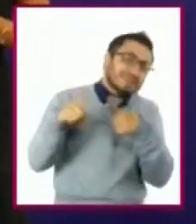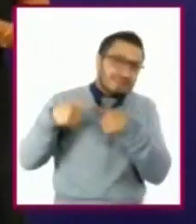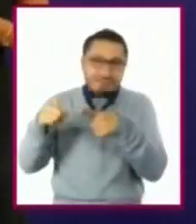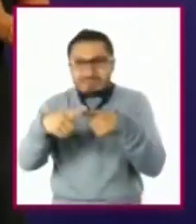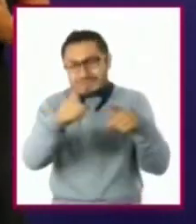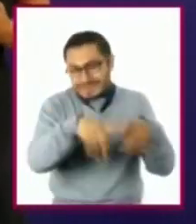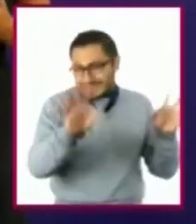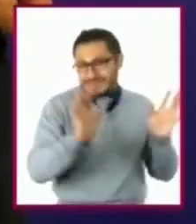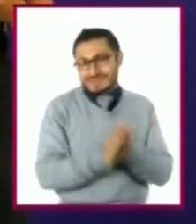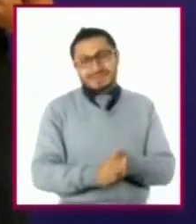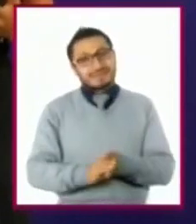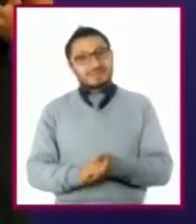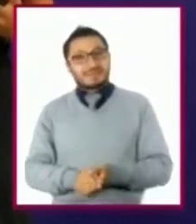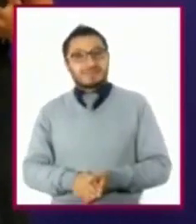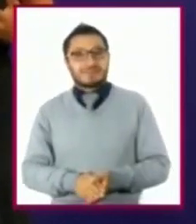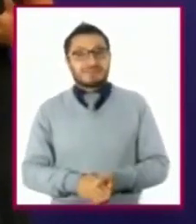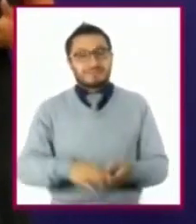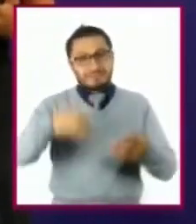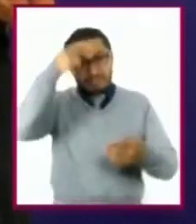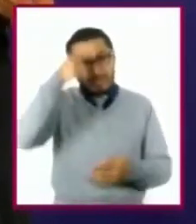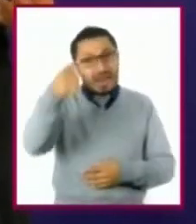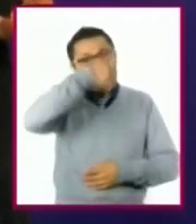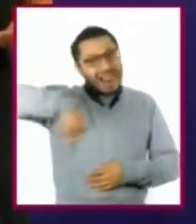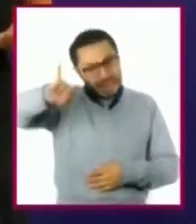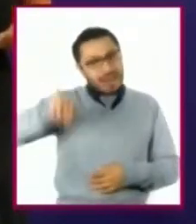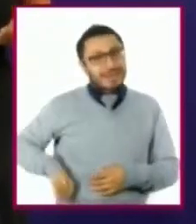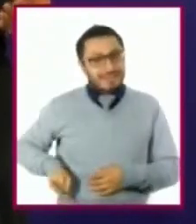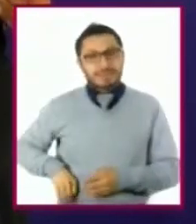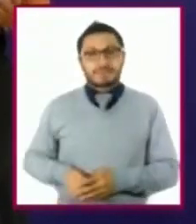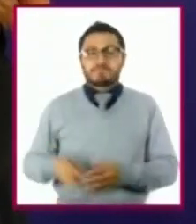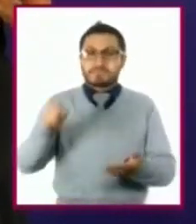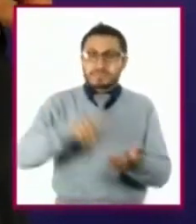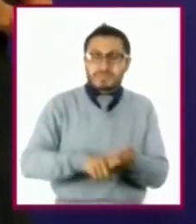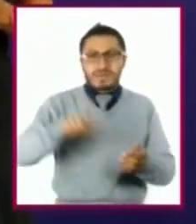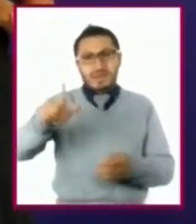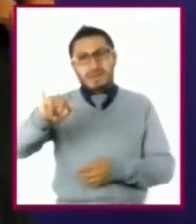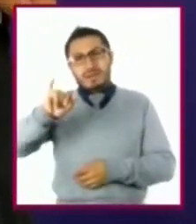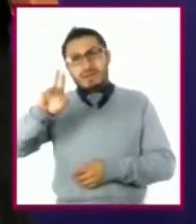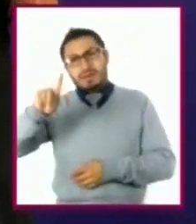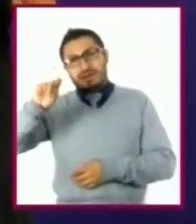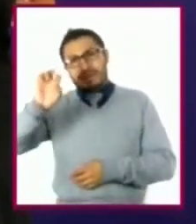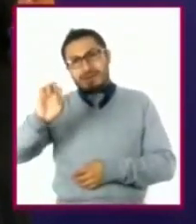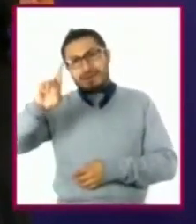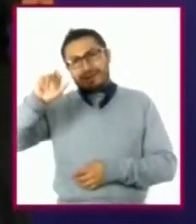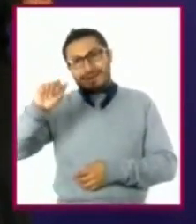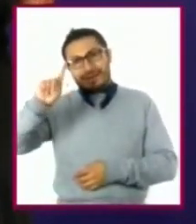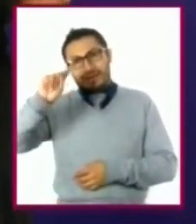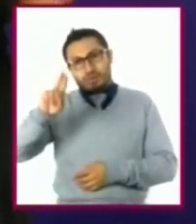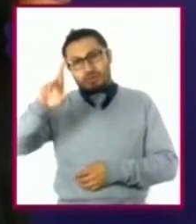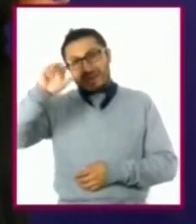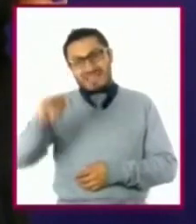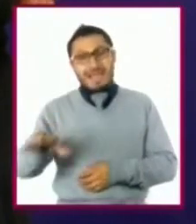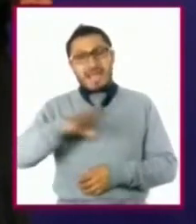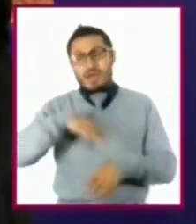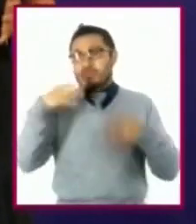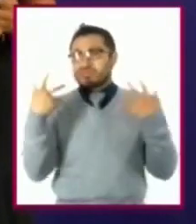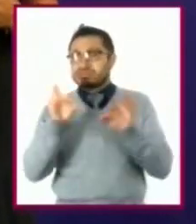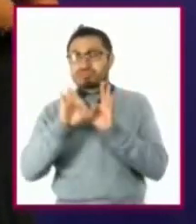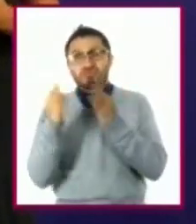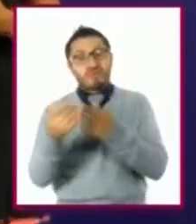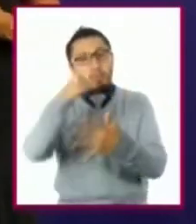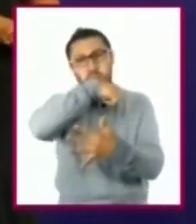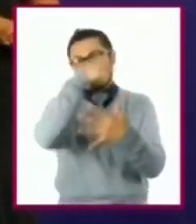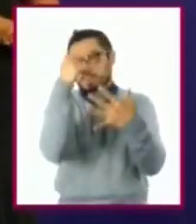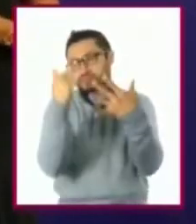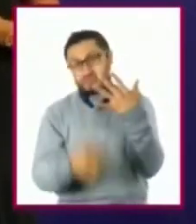que pueden despertar su interés. En la literatura hay ciertos movimientos, corrientes o subgéneros según ha